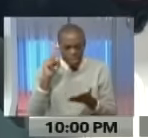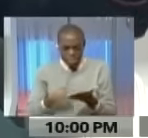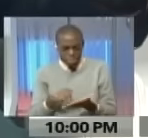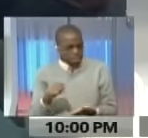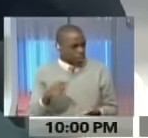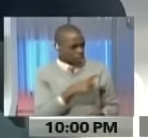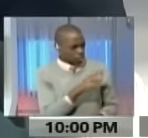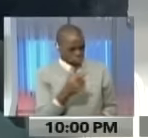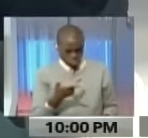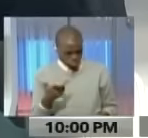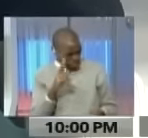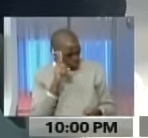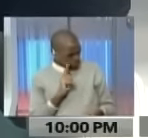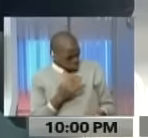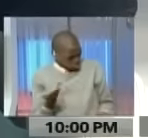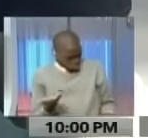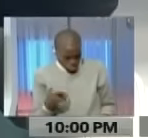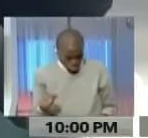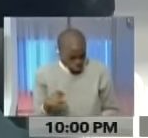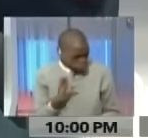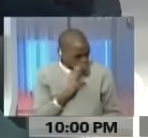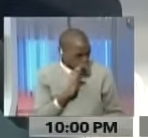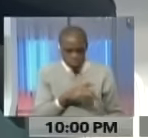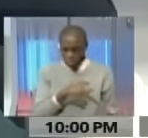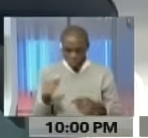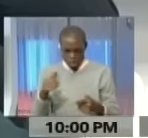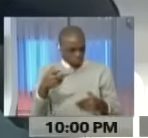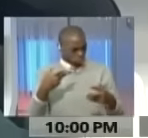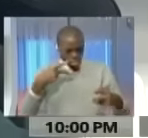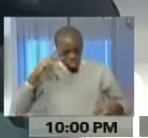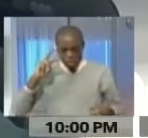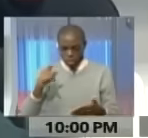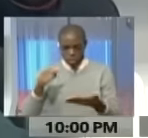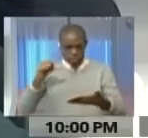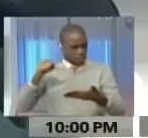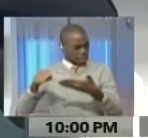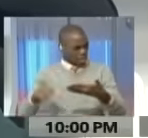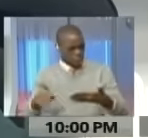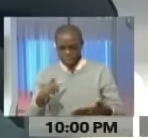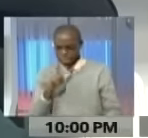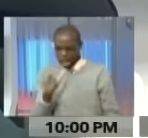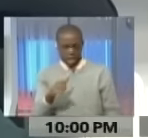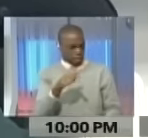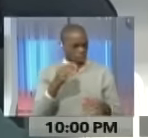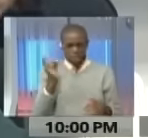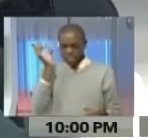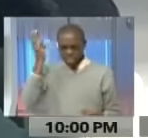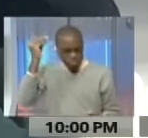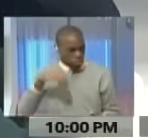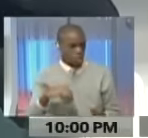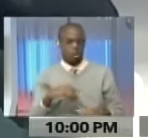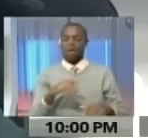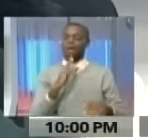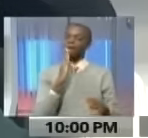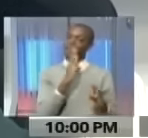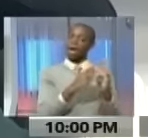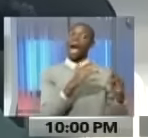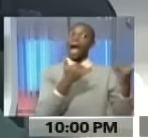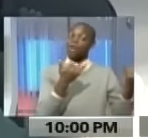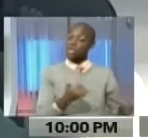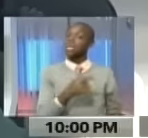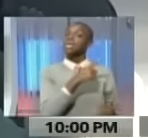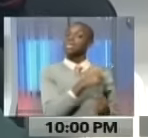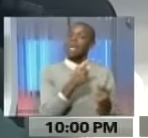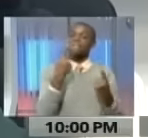inventadas por ti quién inventó esta cédula ahorita es que empieza ahorita que está en curso todo el proceso de investigación ahorita la fiscalía